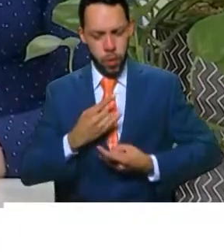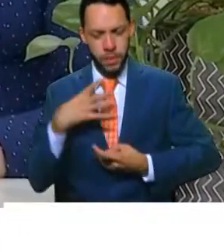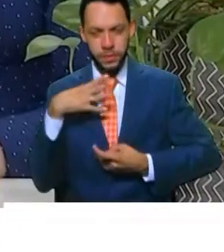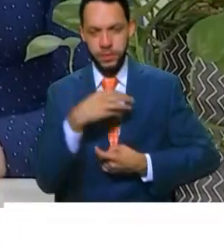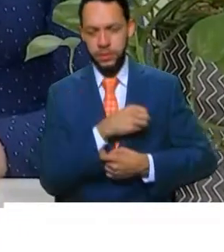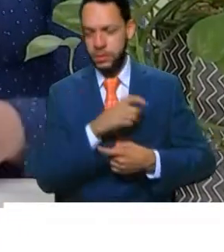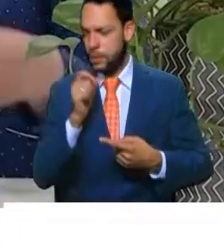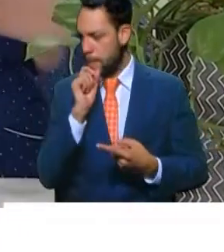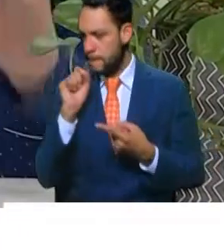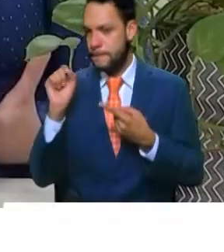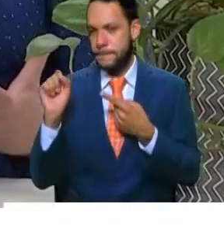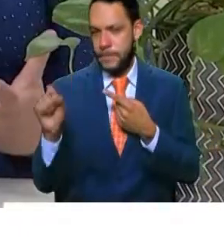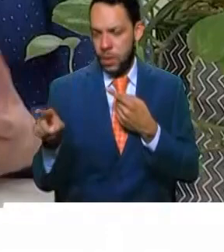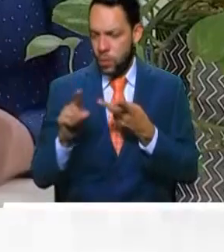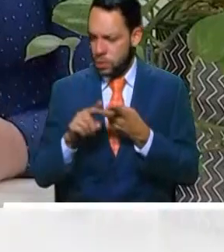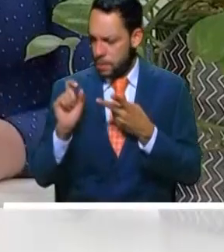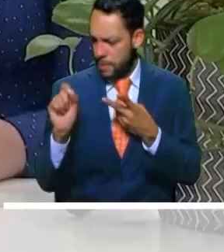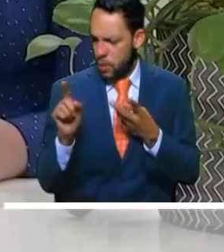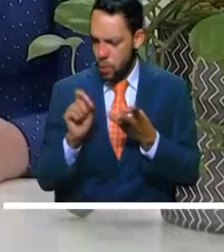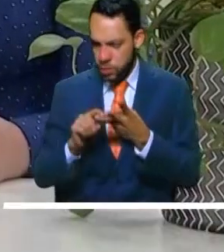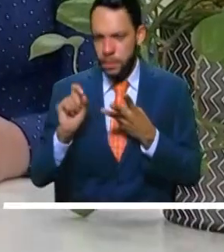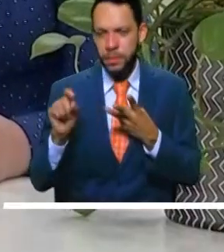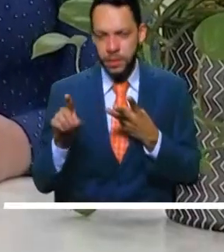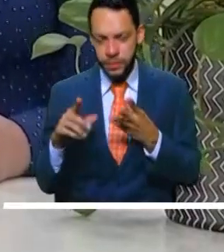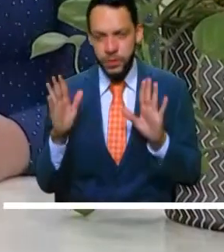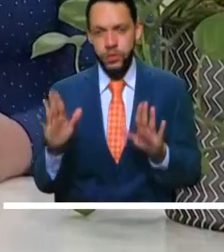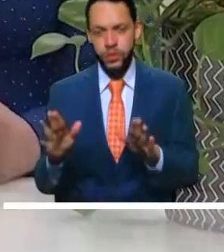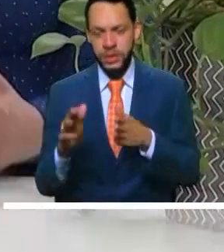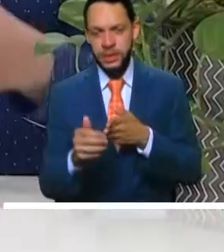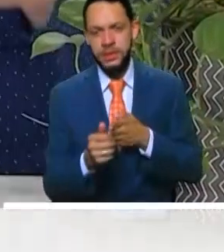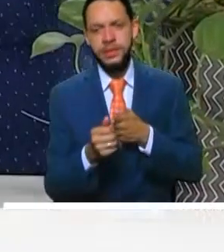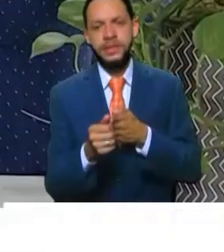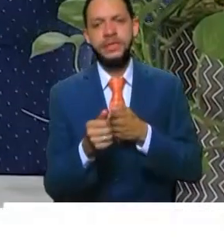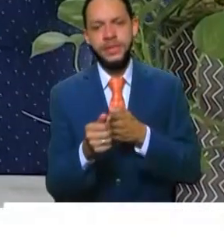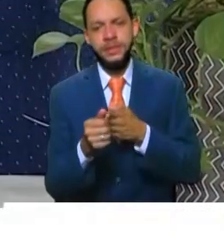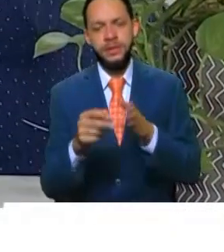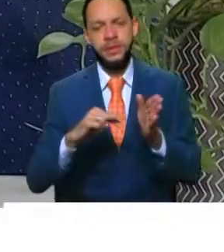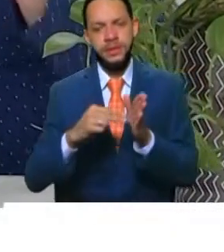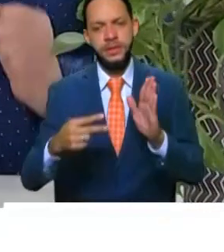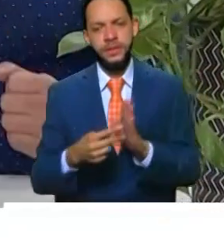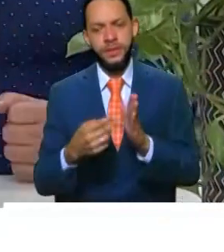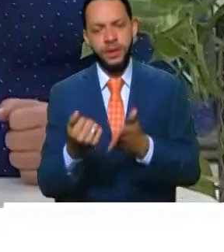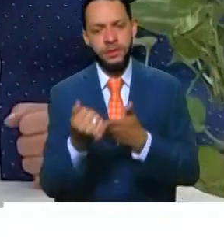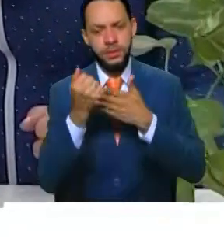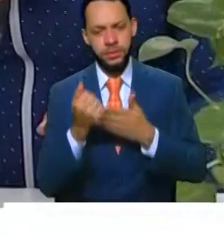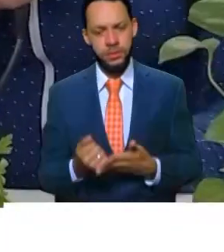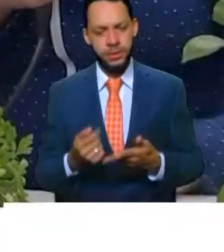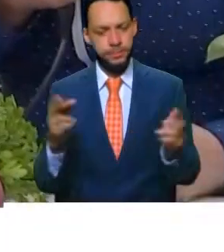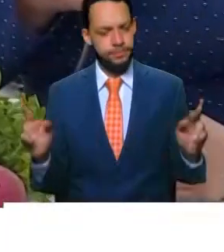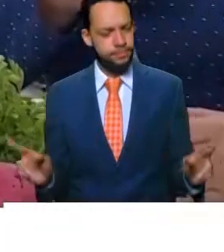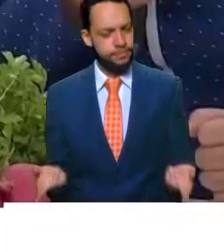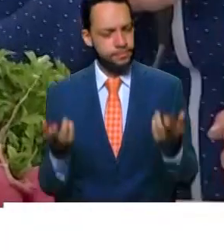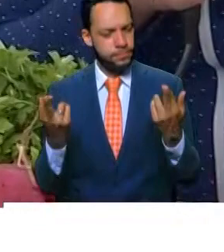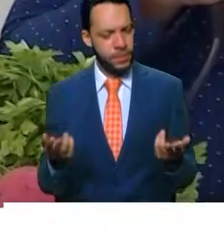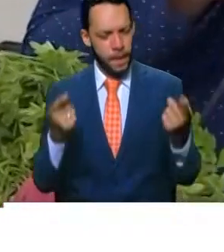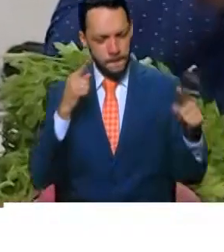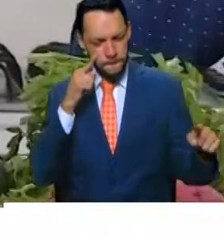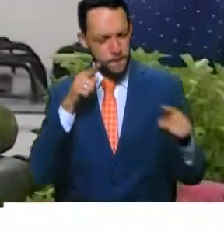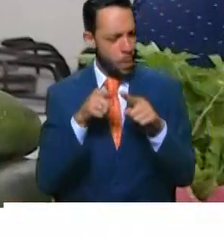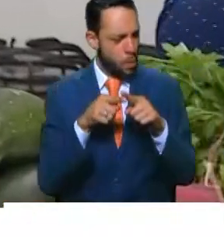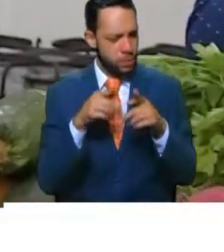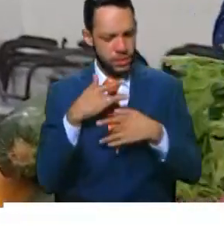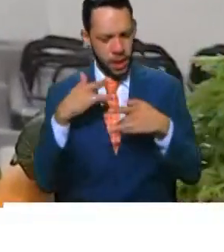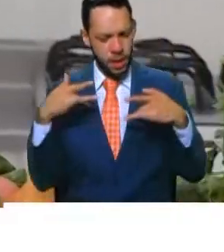preguntas poderosas, porque la psiconutrición se basa en coaching, las preguntas le ayudan al paciente a dirigir su mente a sus